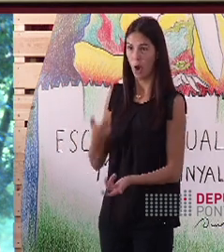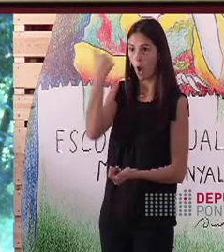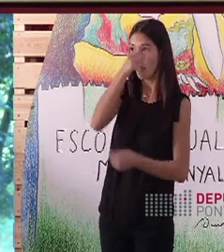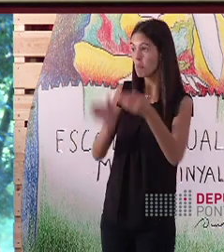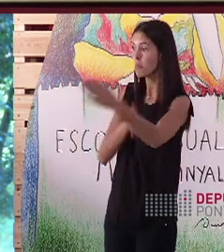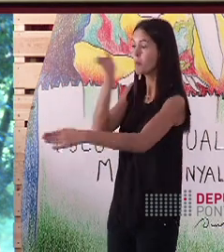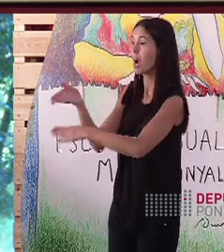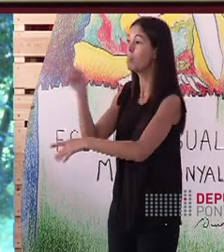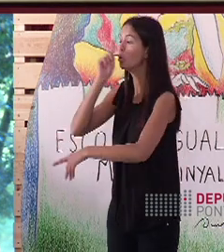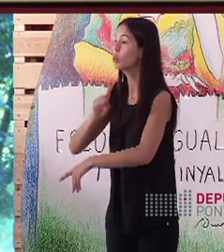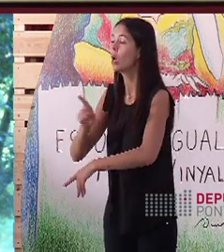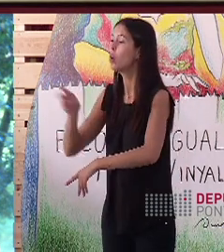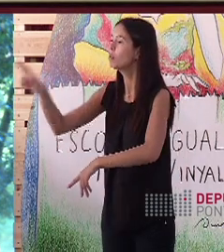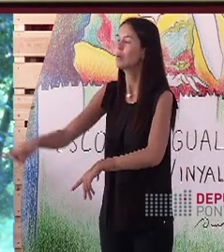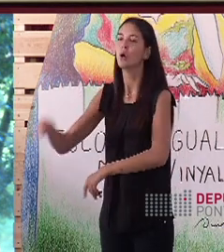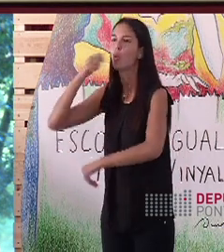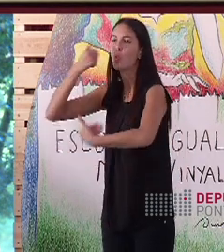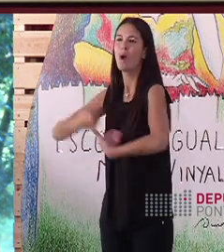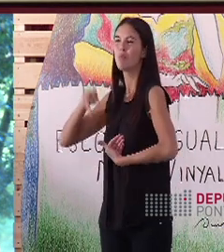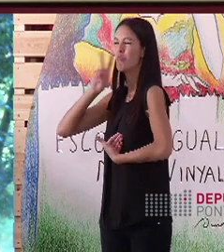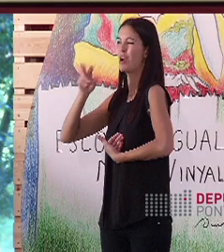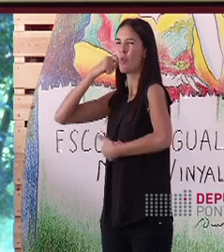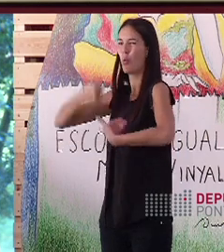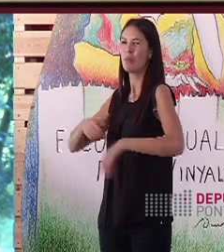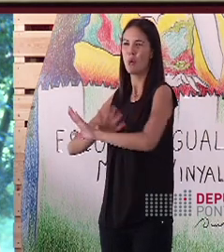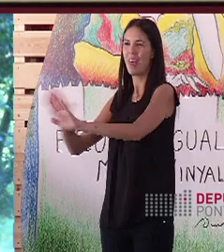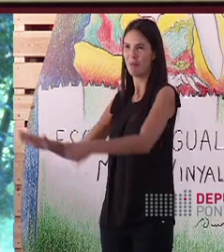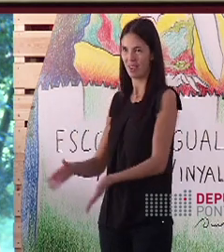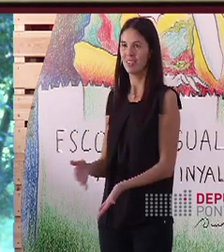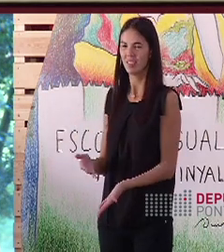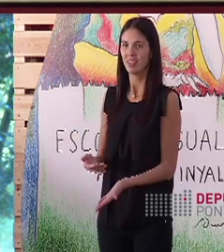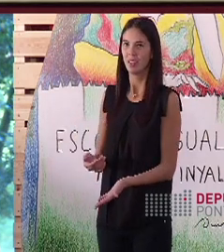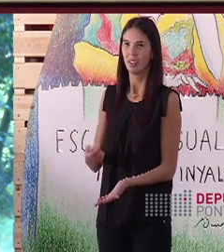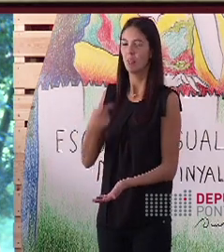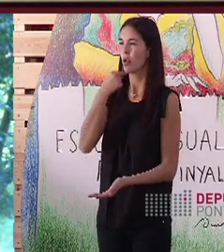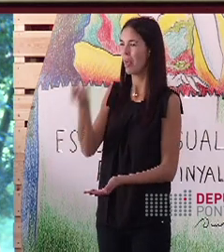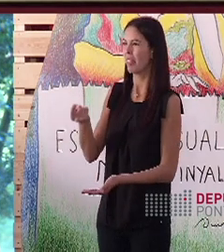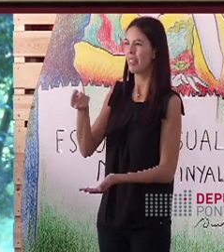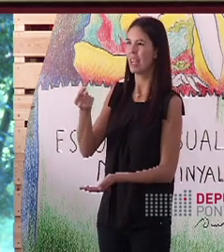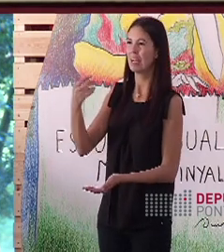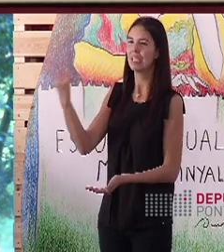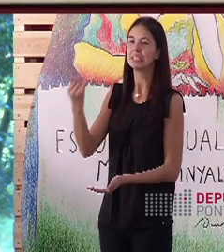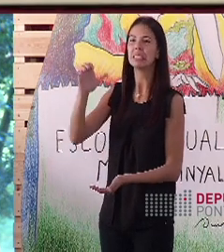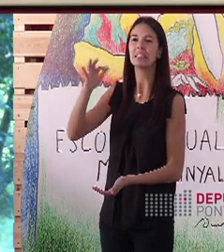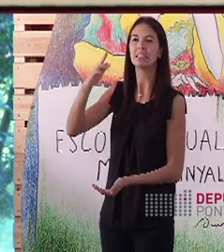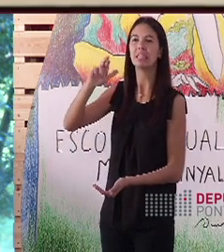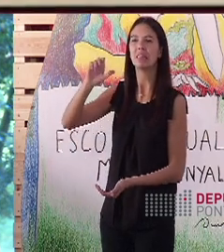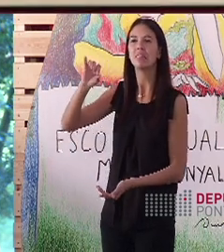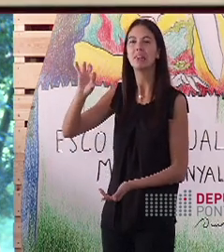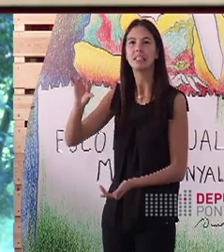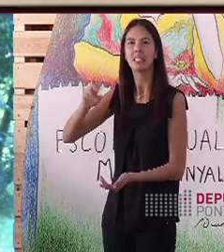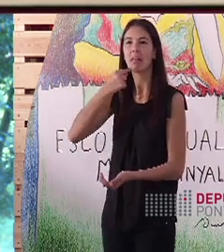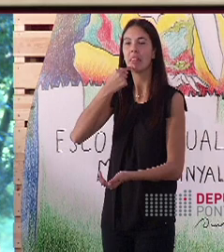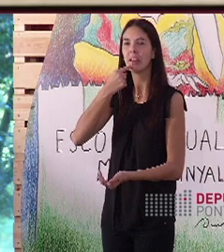prostitución. Existen solamente como cuerpos, existen solamente, como diría Sheila Jeffries o como diría también Amelia